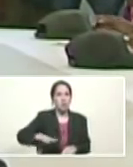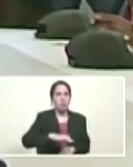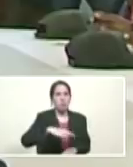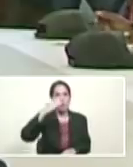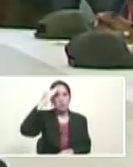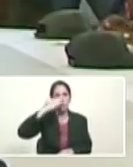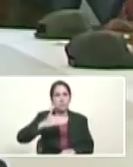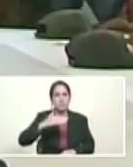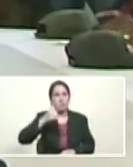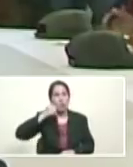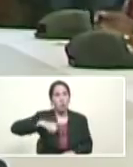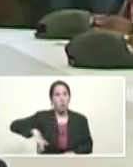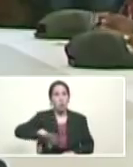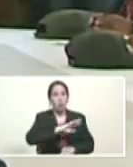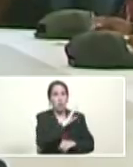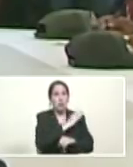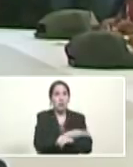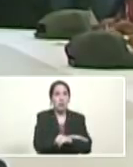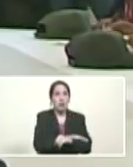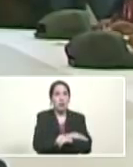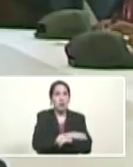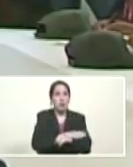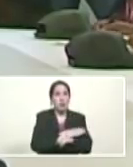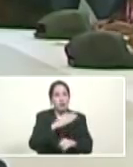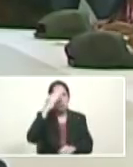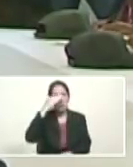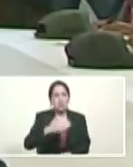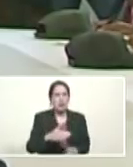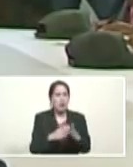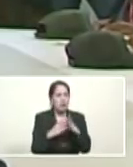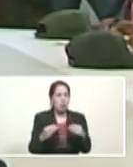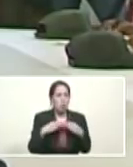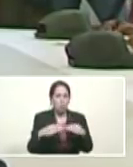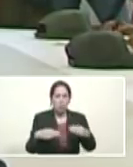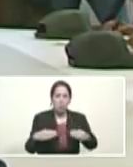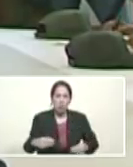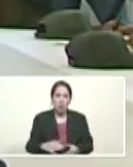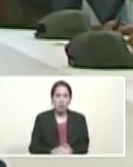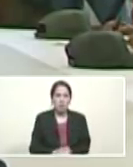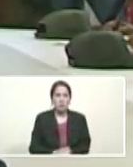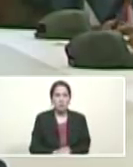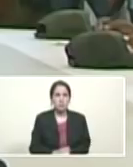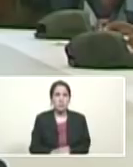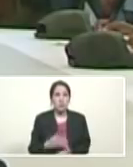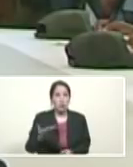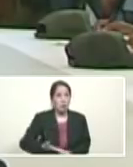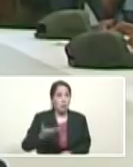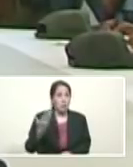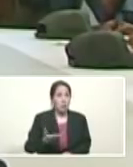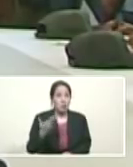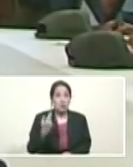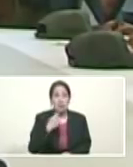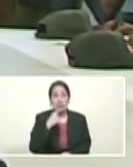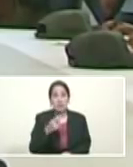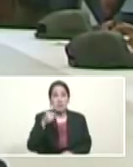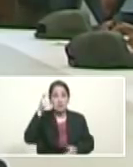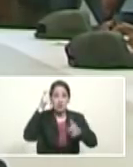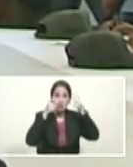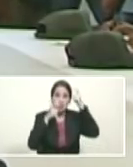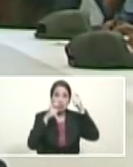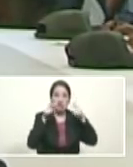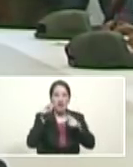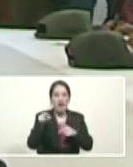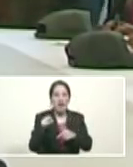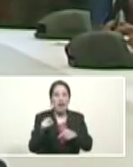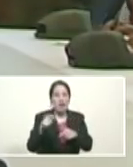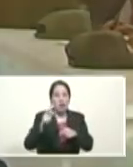del poder popular poder popular por sobre todas las cosas que es allí donde está la clave nos decía nuestro comandante supremo lucha vez que está la